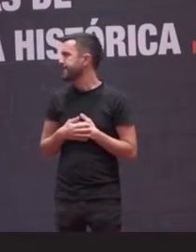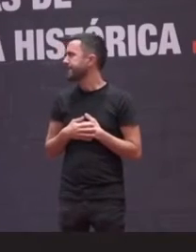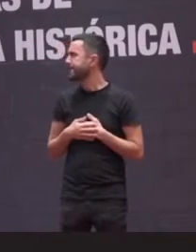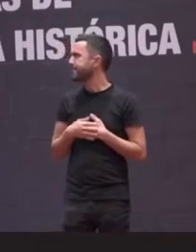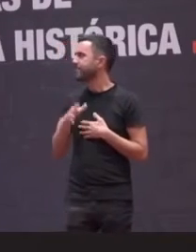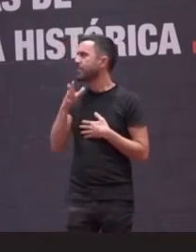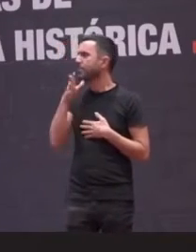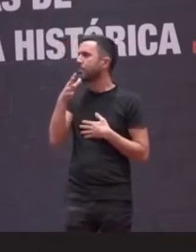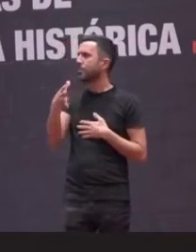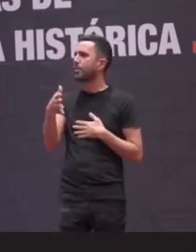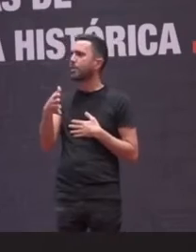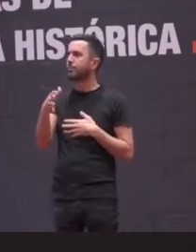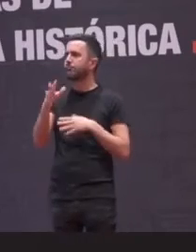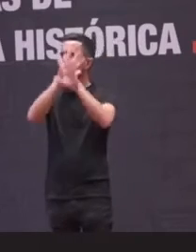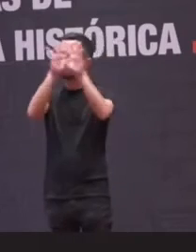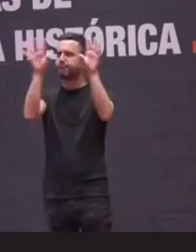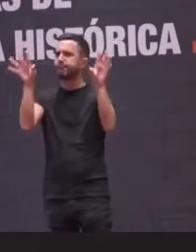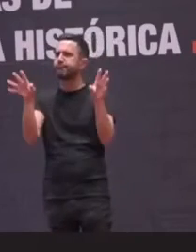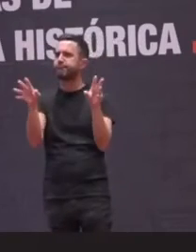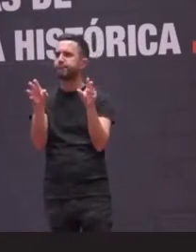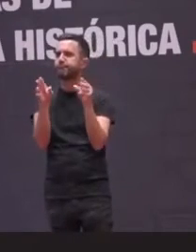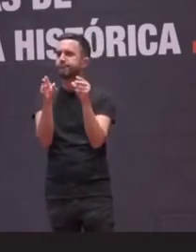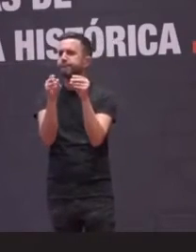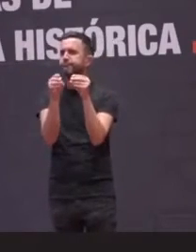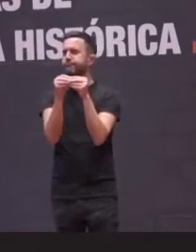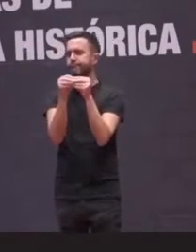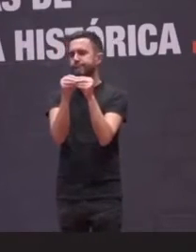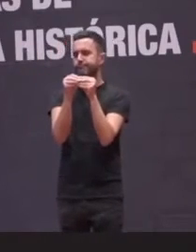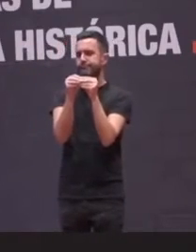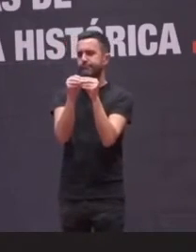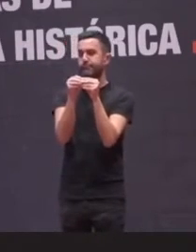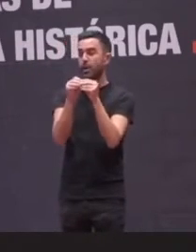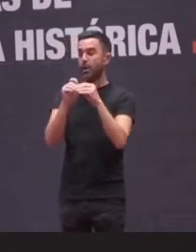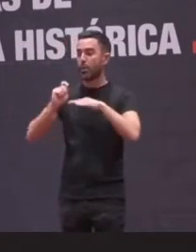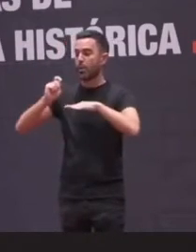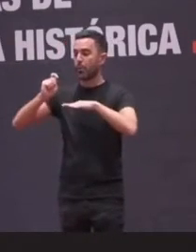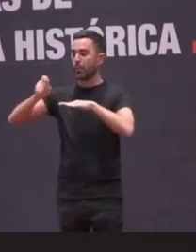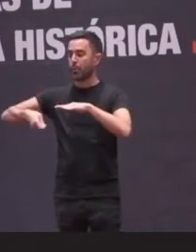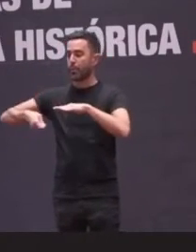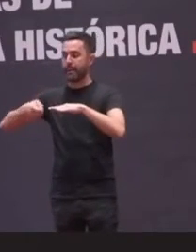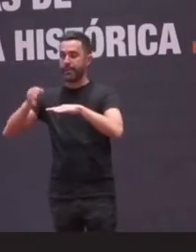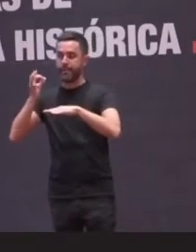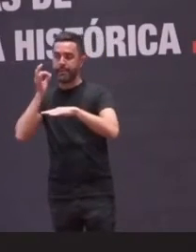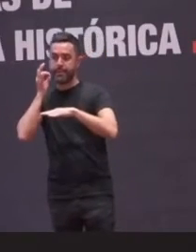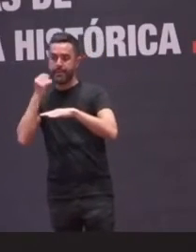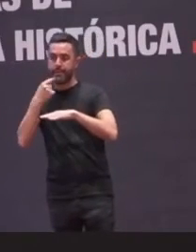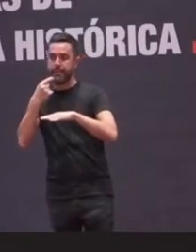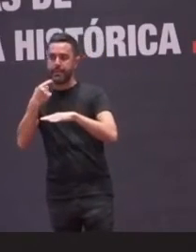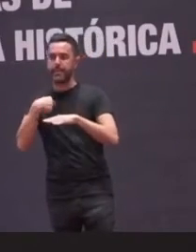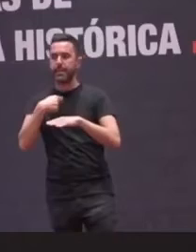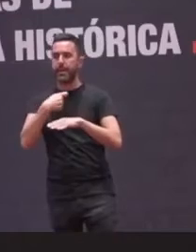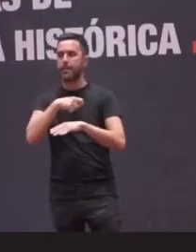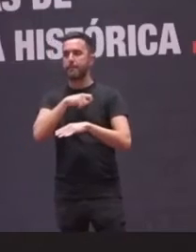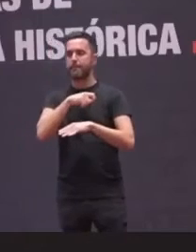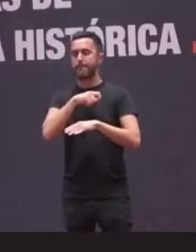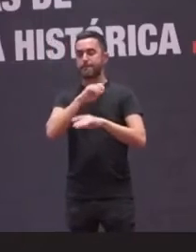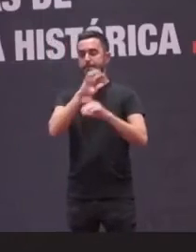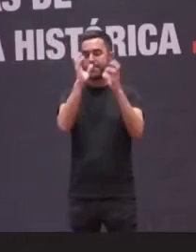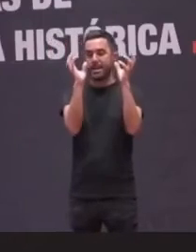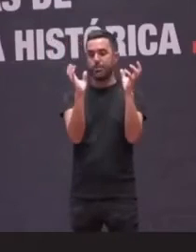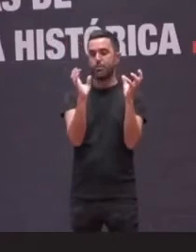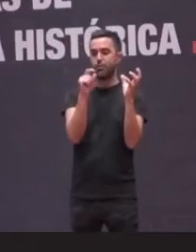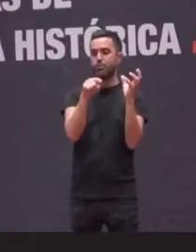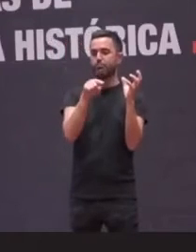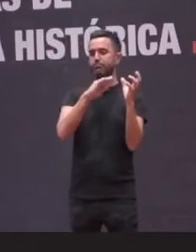por que chegamos a conclusión, chega a xuiza de que o Pazo é da Administración do Estado e a familia